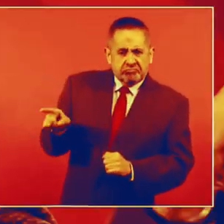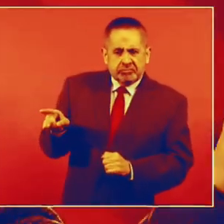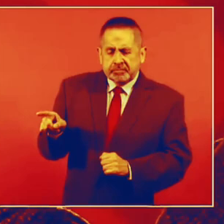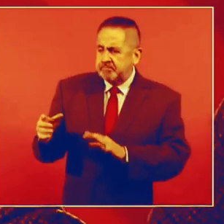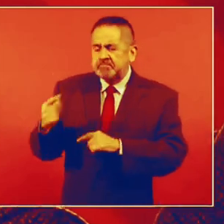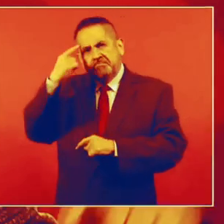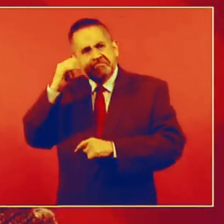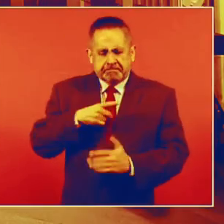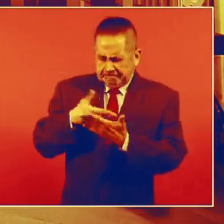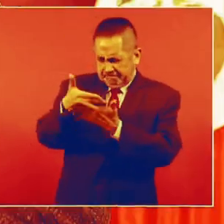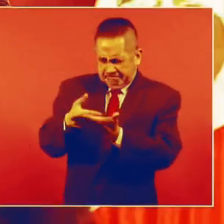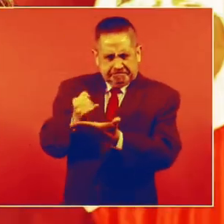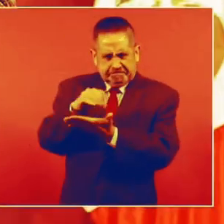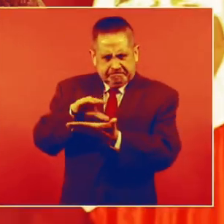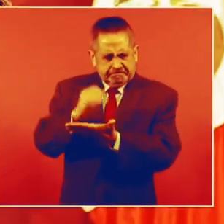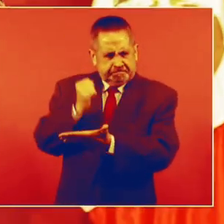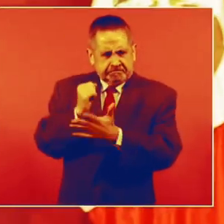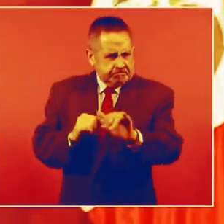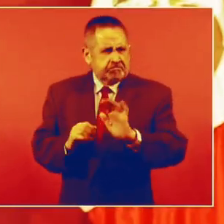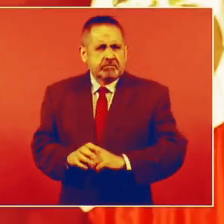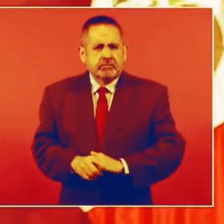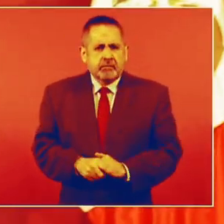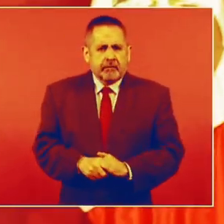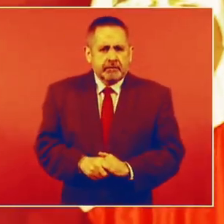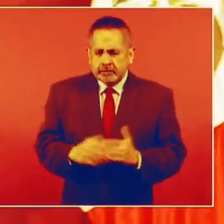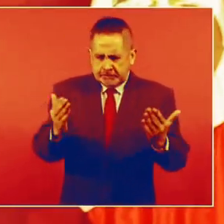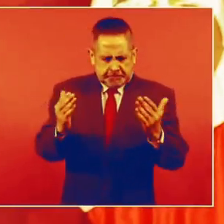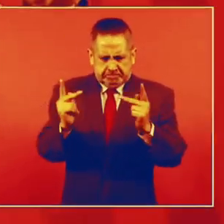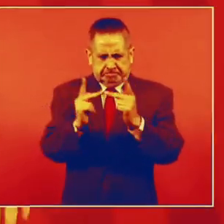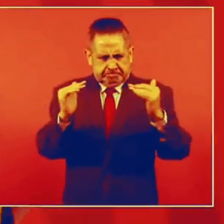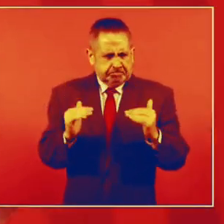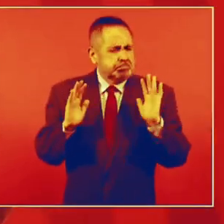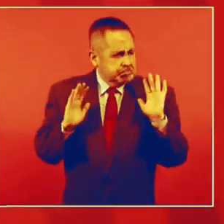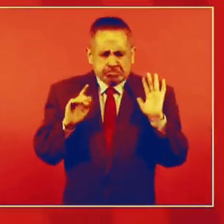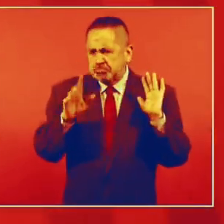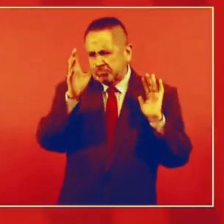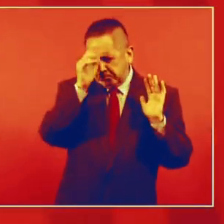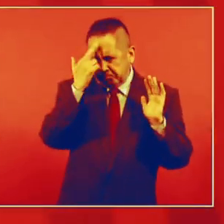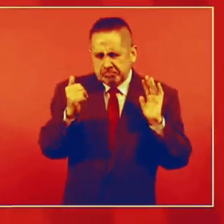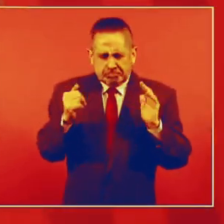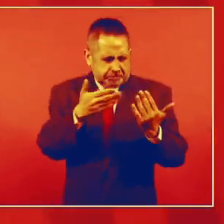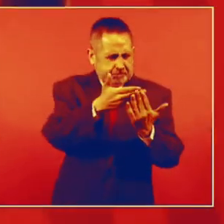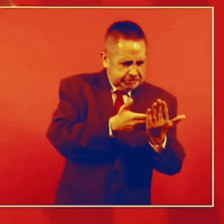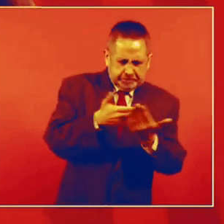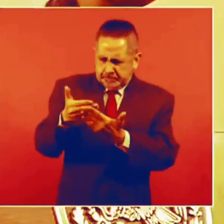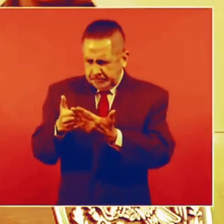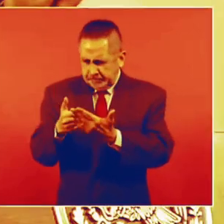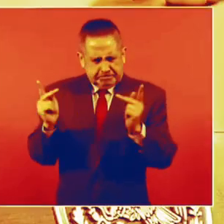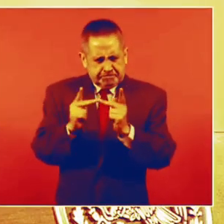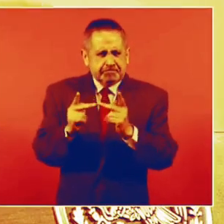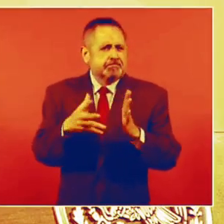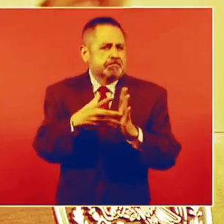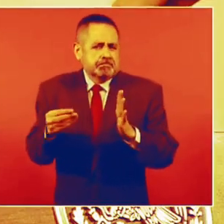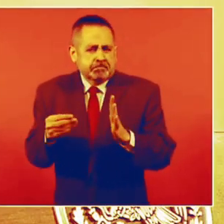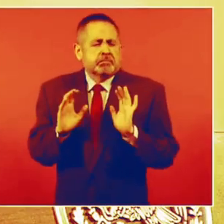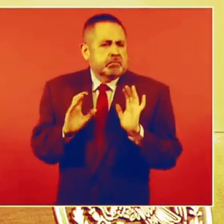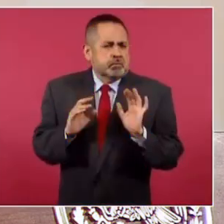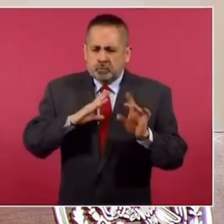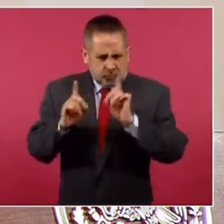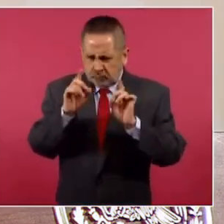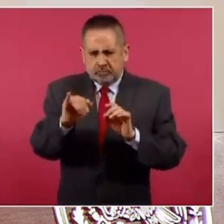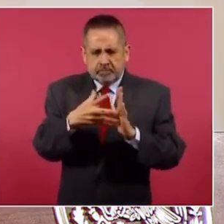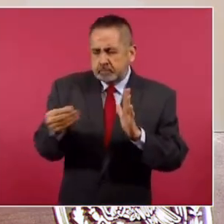de acuerdo en la transformación del país. O sea, sí, sí hay coincidencias, eso todo el mundo coincide, de que es una copia, de eso no hay